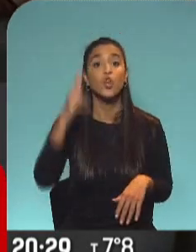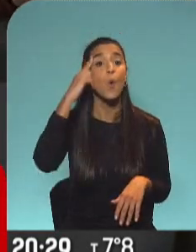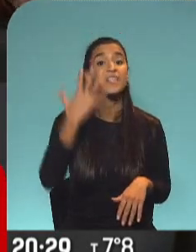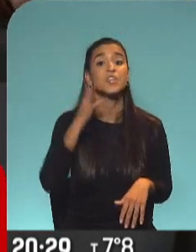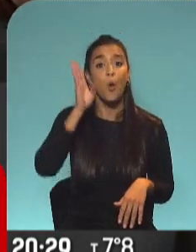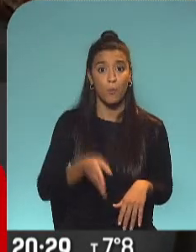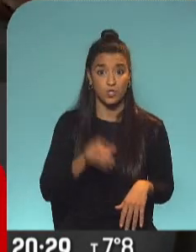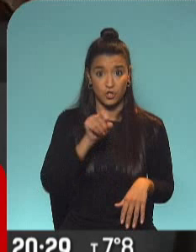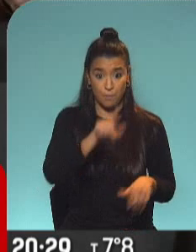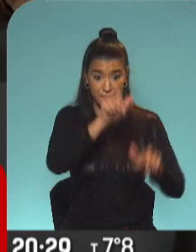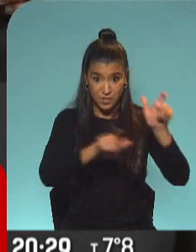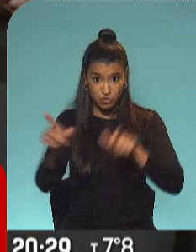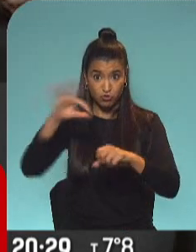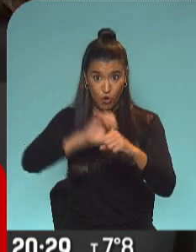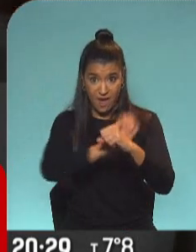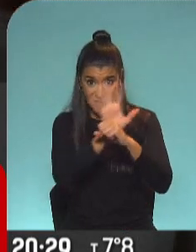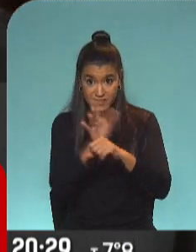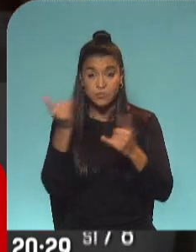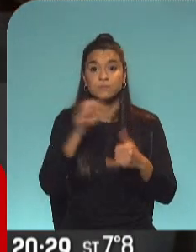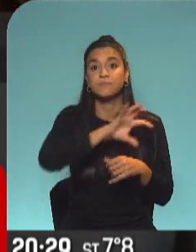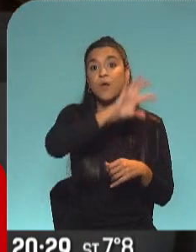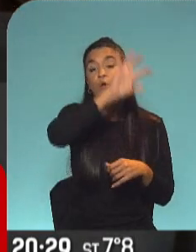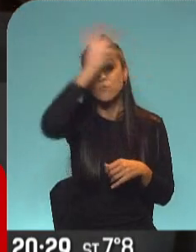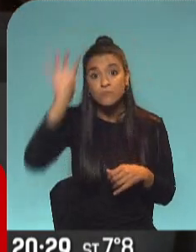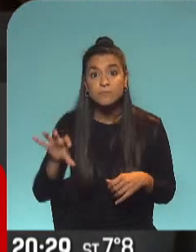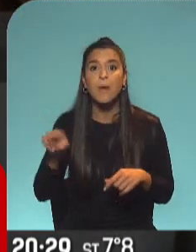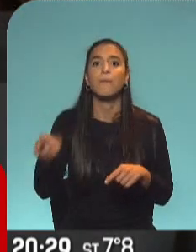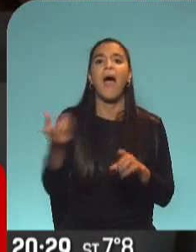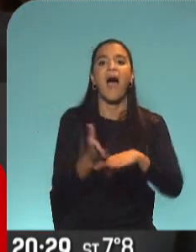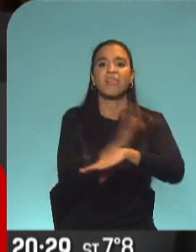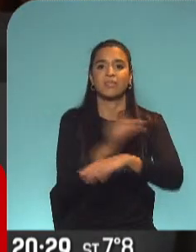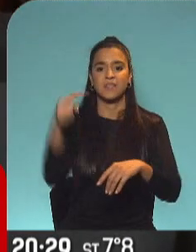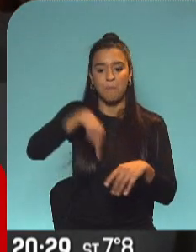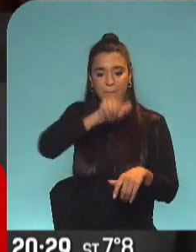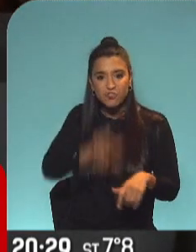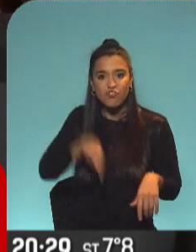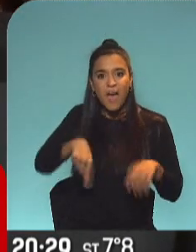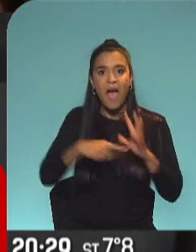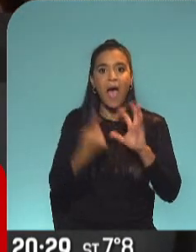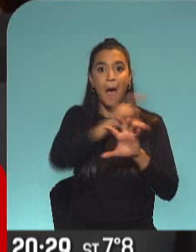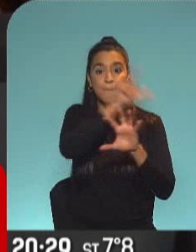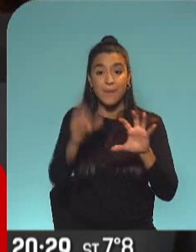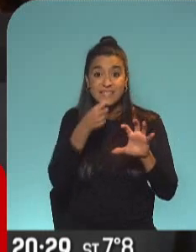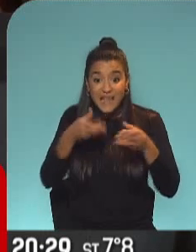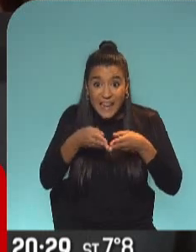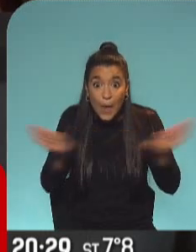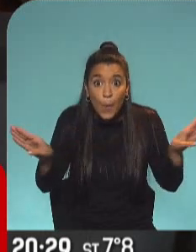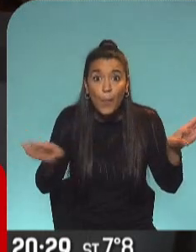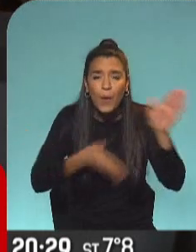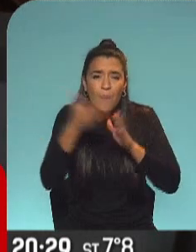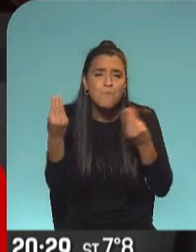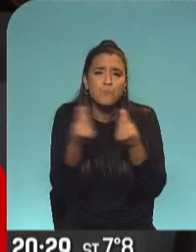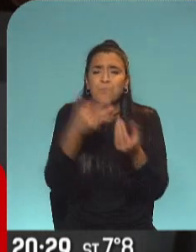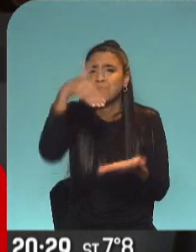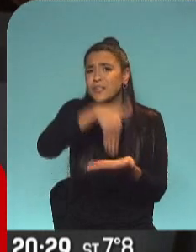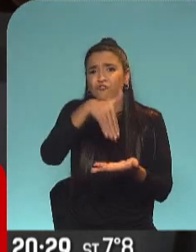95% de los casos que aparecen en otros lugares del país son gente que pasa por el AMBA. Y si vos liberalizás eso, son millones de personas que